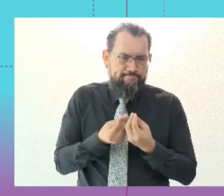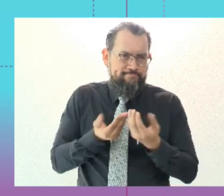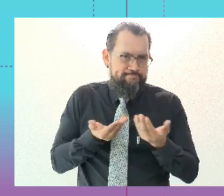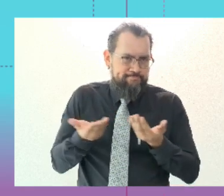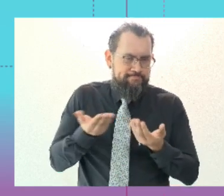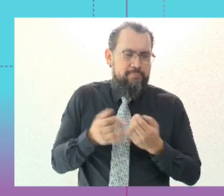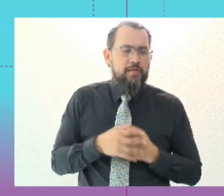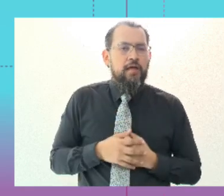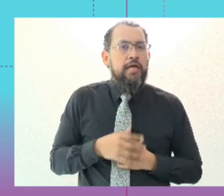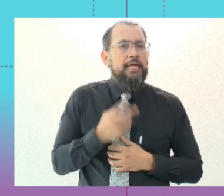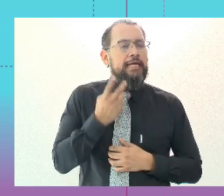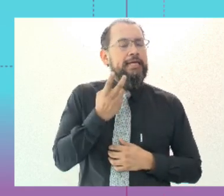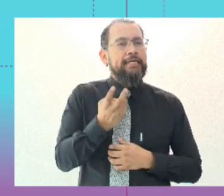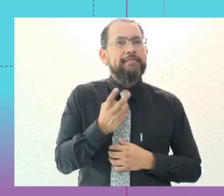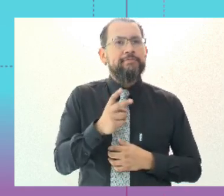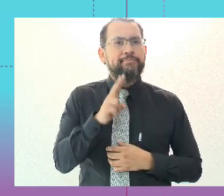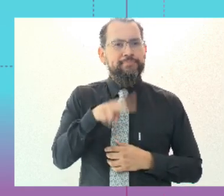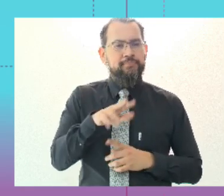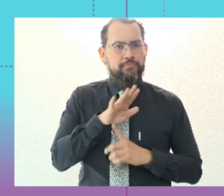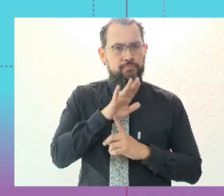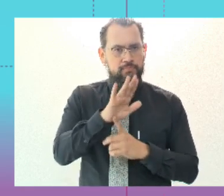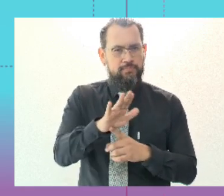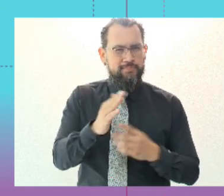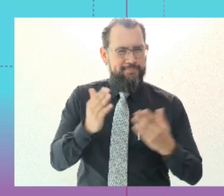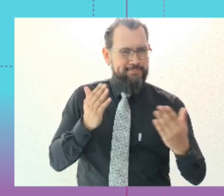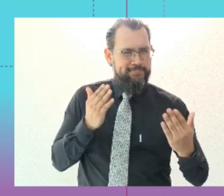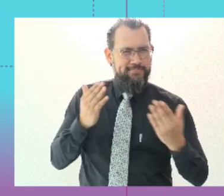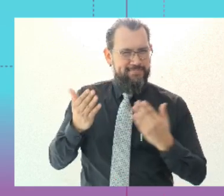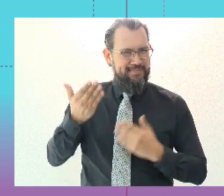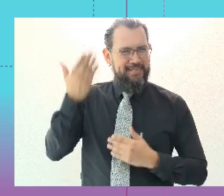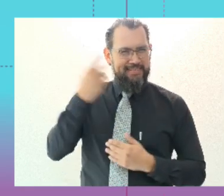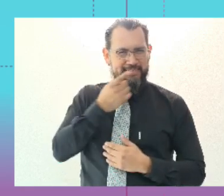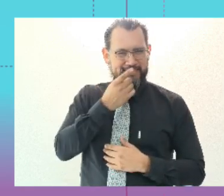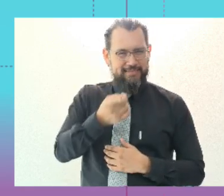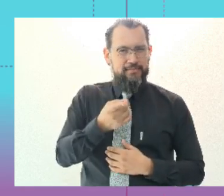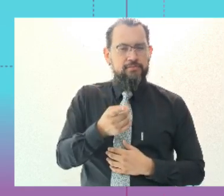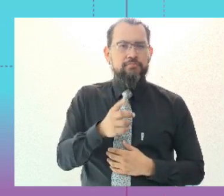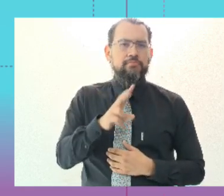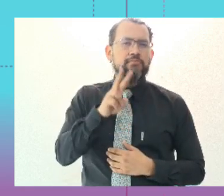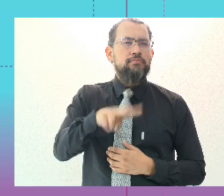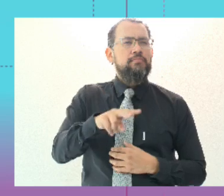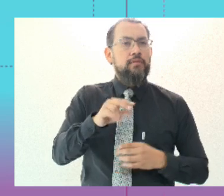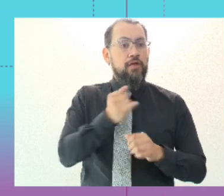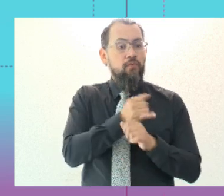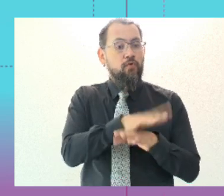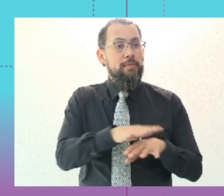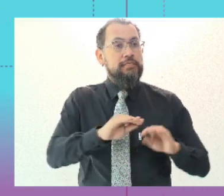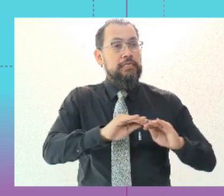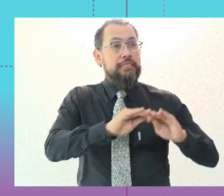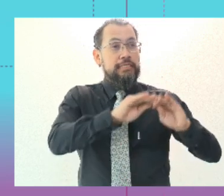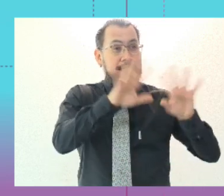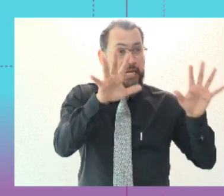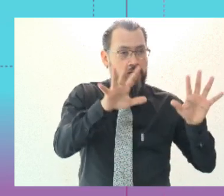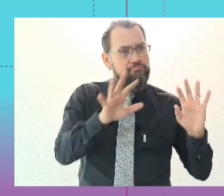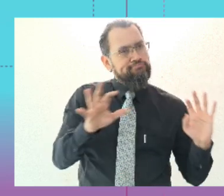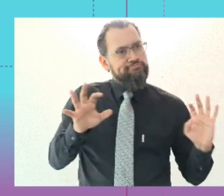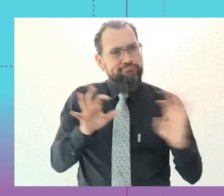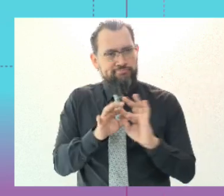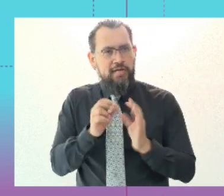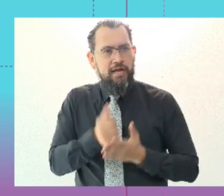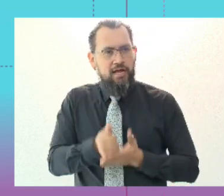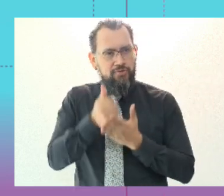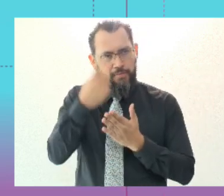forma de demostrar este silogismo inicial que yo les decía, que la transparencia es un pilar para la democracia,